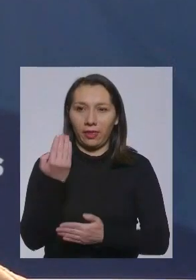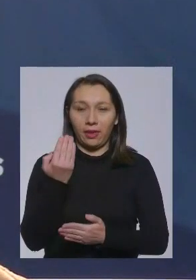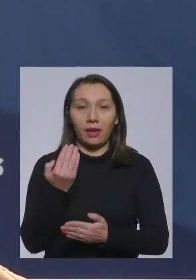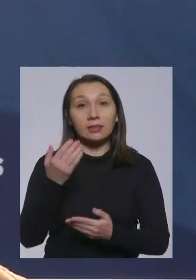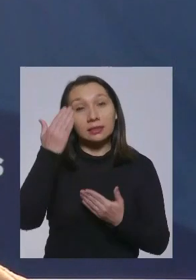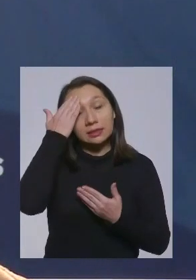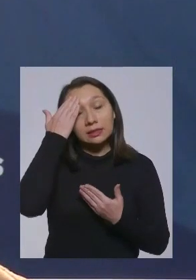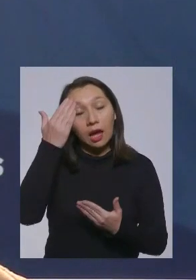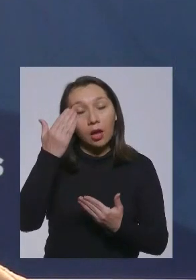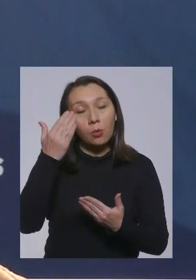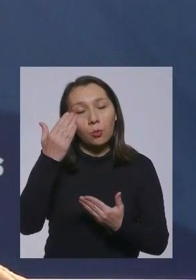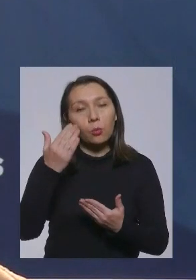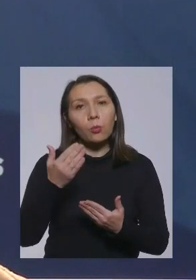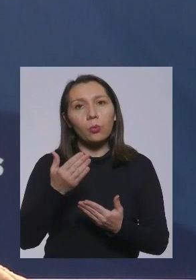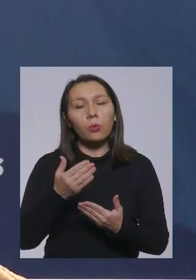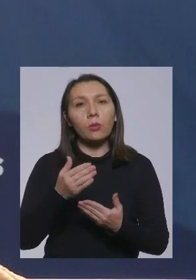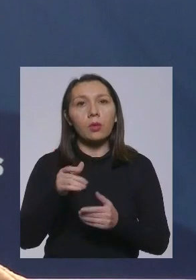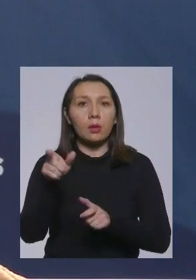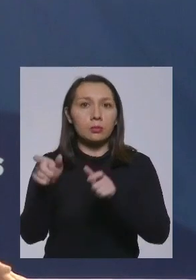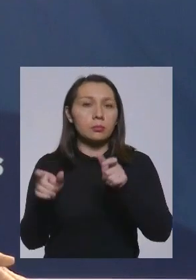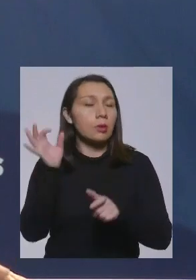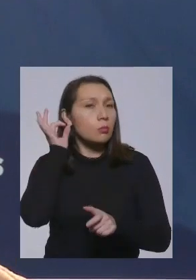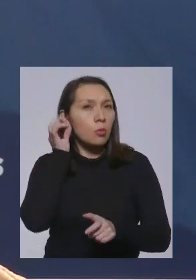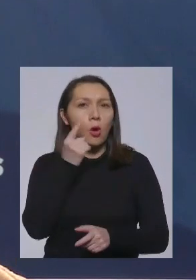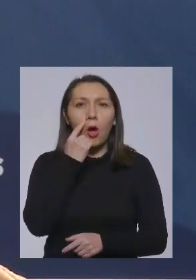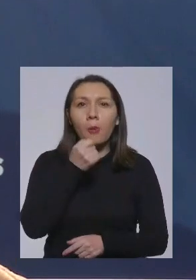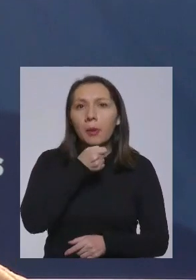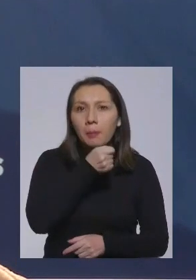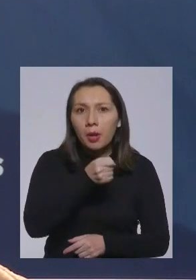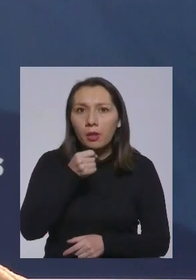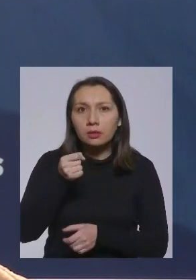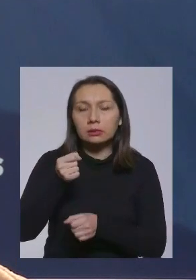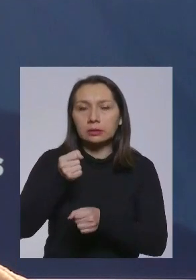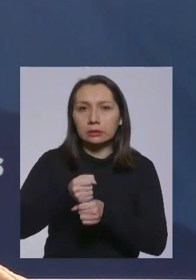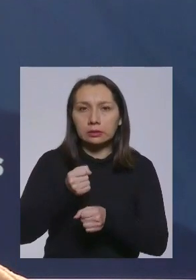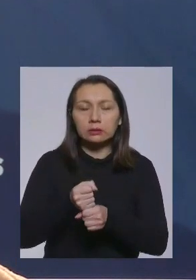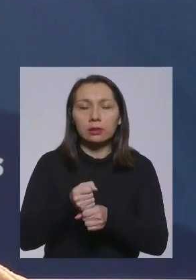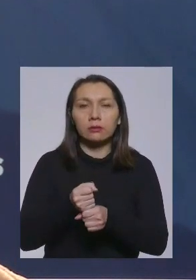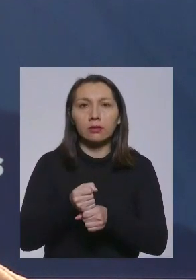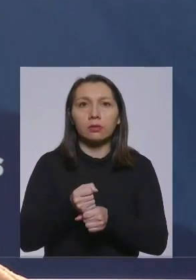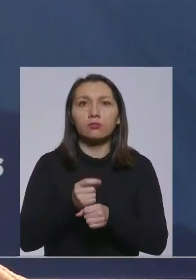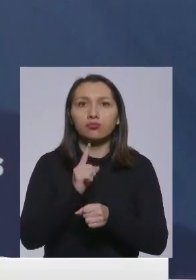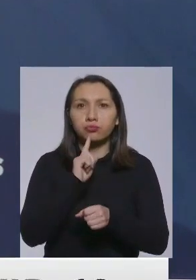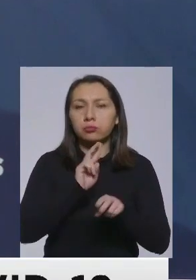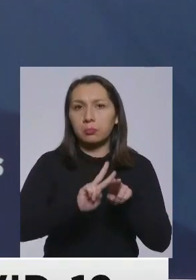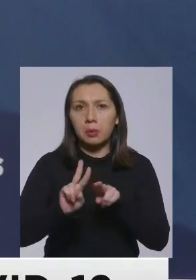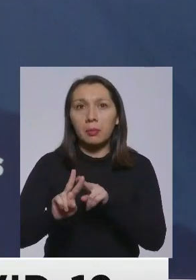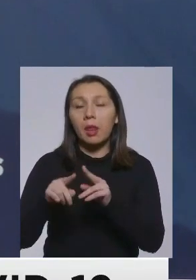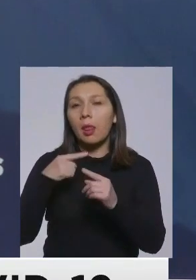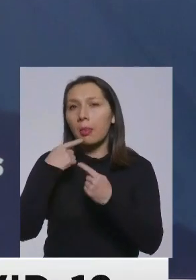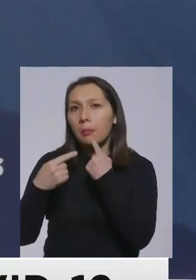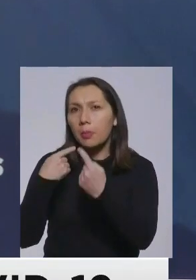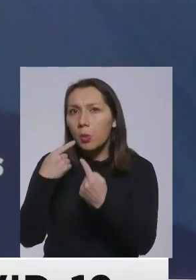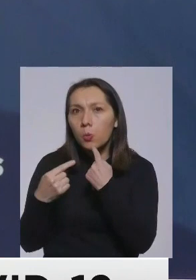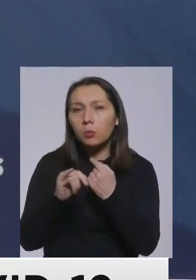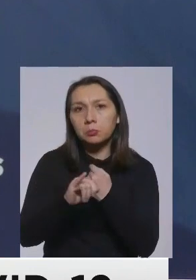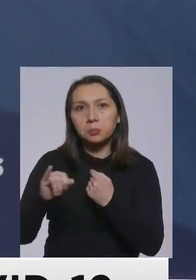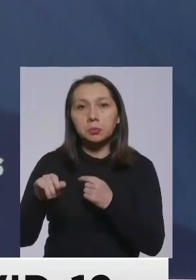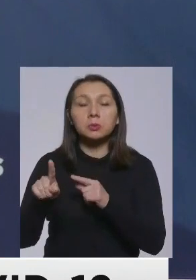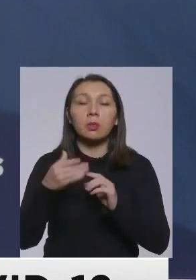19 en nuestro país escuchamos al ministro enrique parís periodistas que están preparando sus preguntas